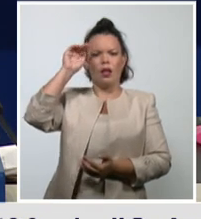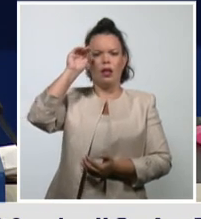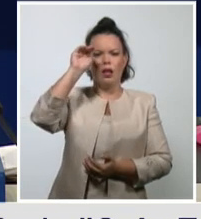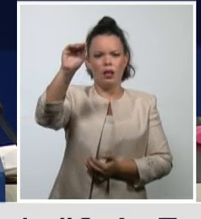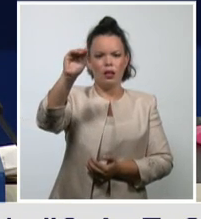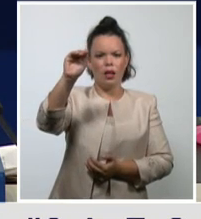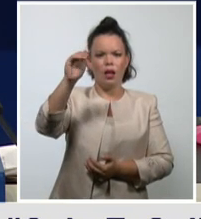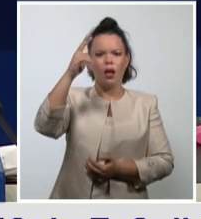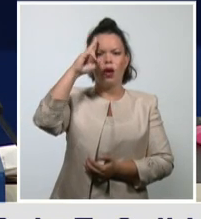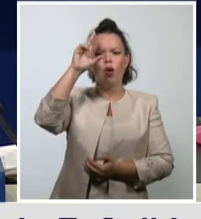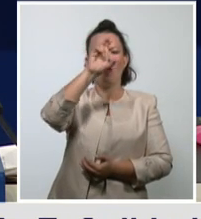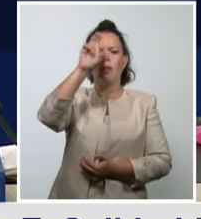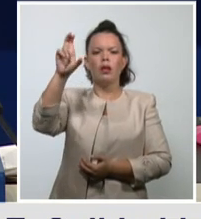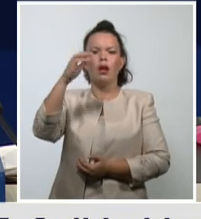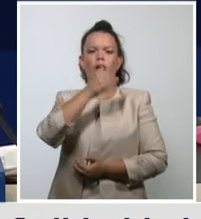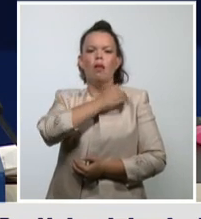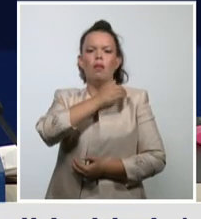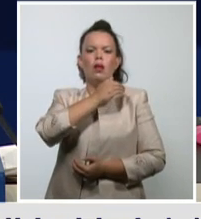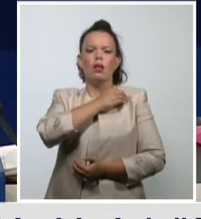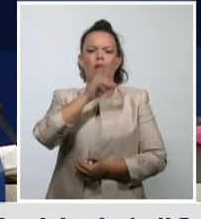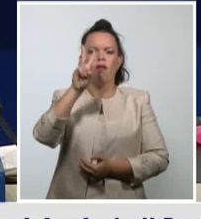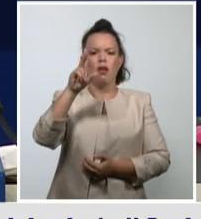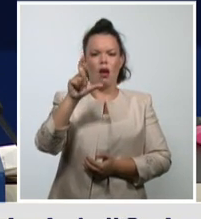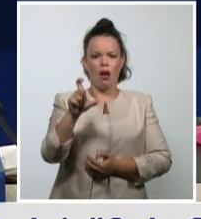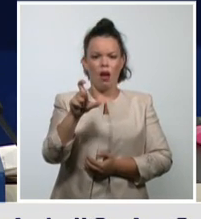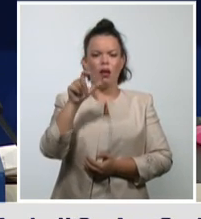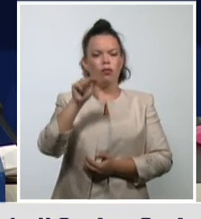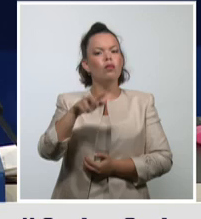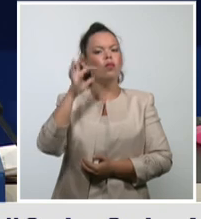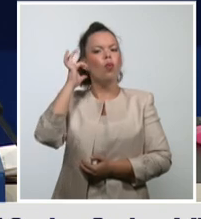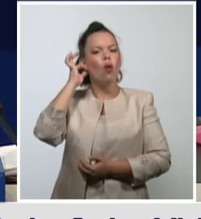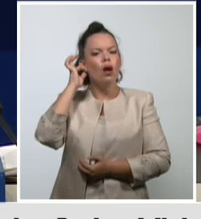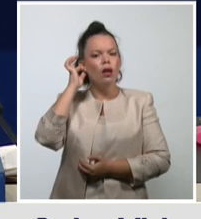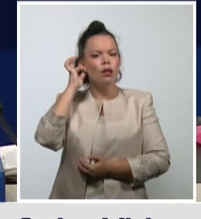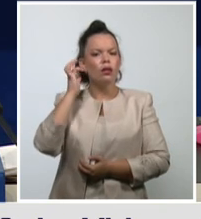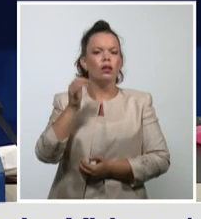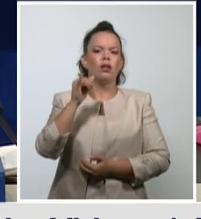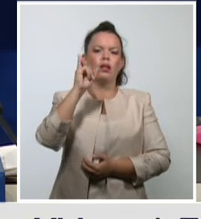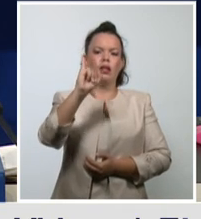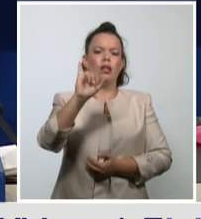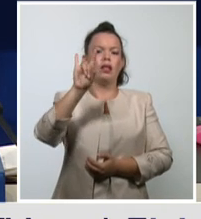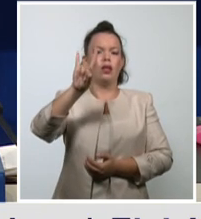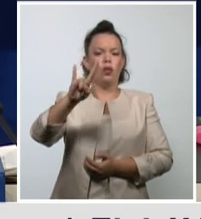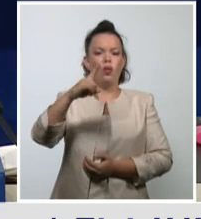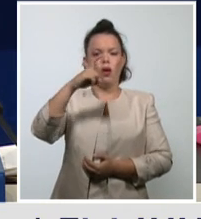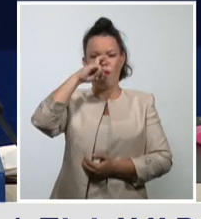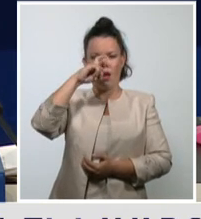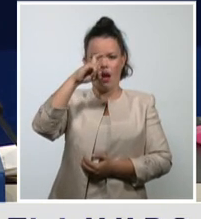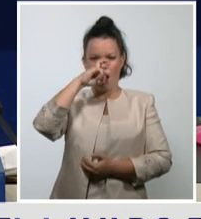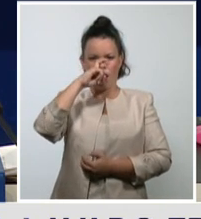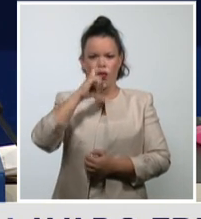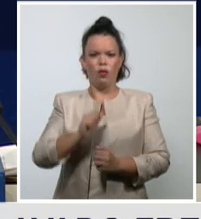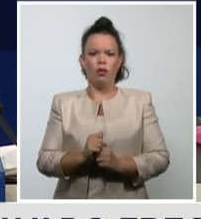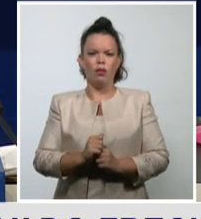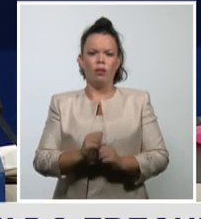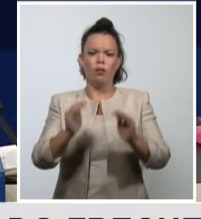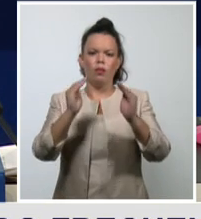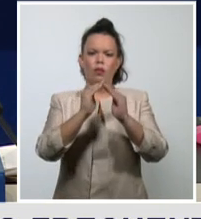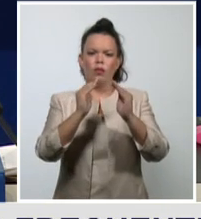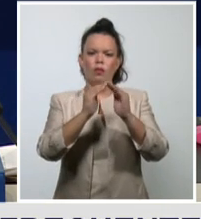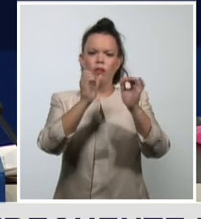Clara. Es una señora de 69 años de edad, perteneciente al Hogar de Ancianos número